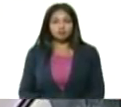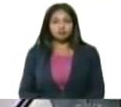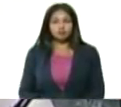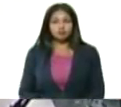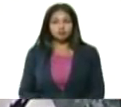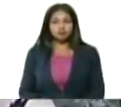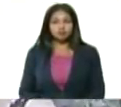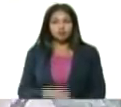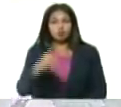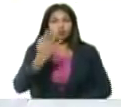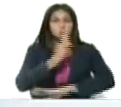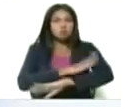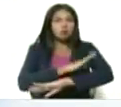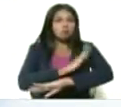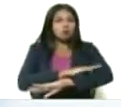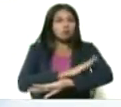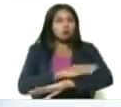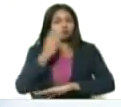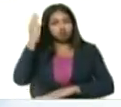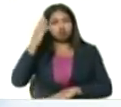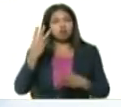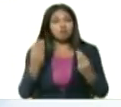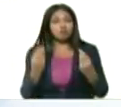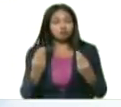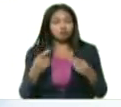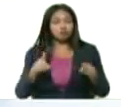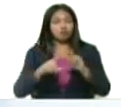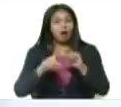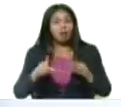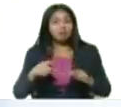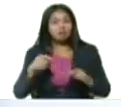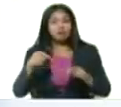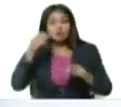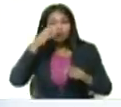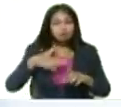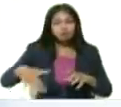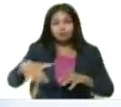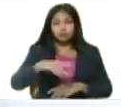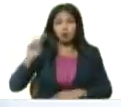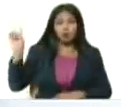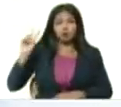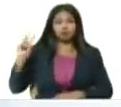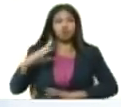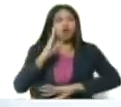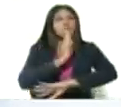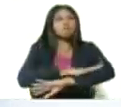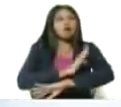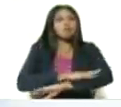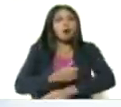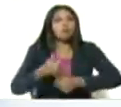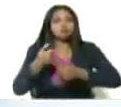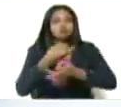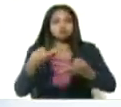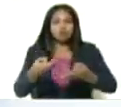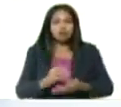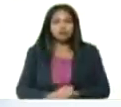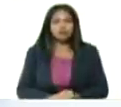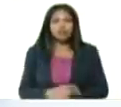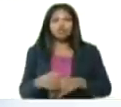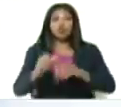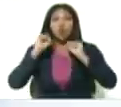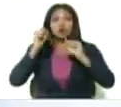gran disciplina y una gran conciencia de toda la población venezolana, lo cual ha logrado